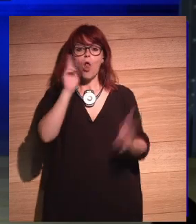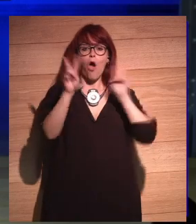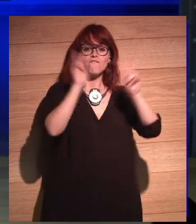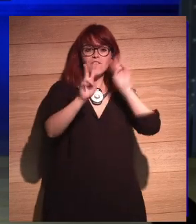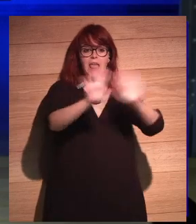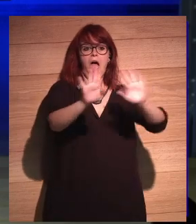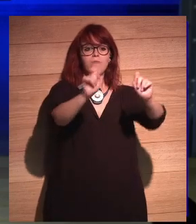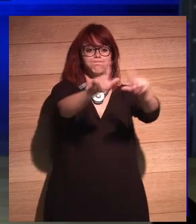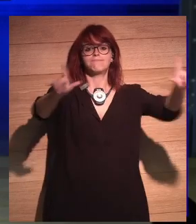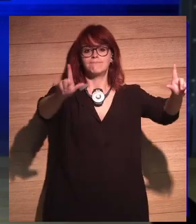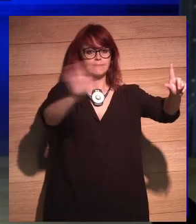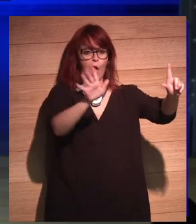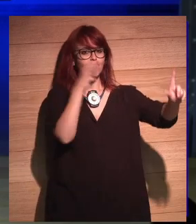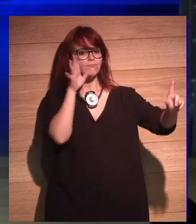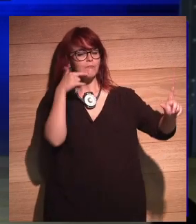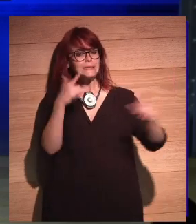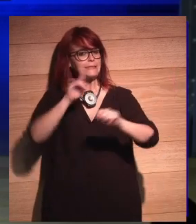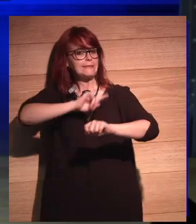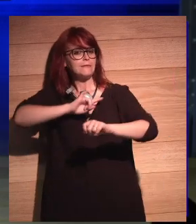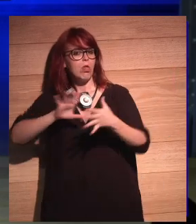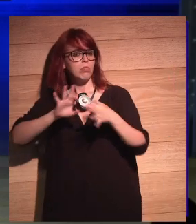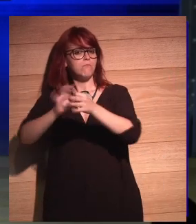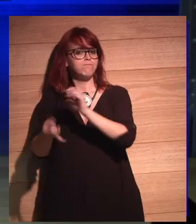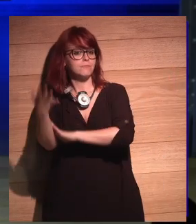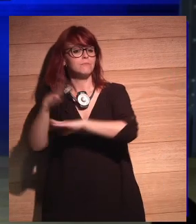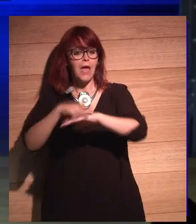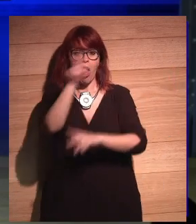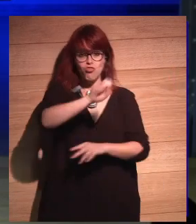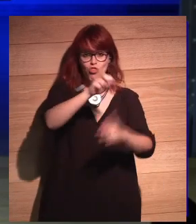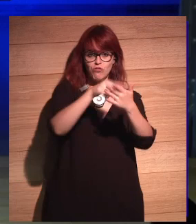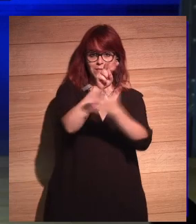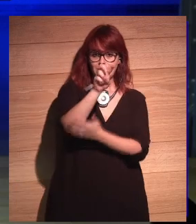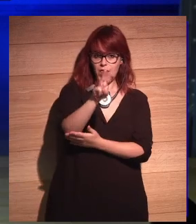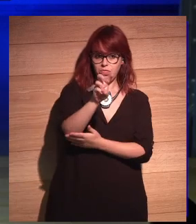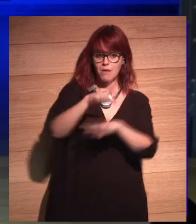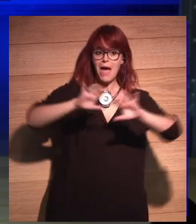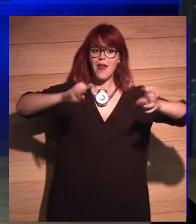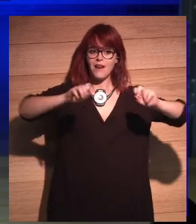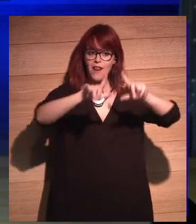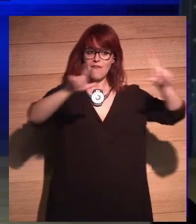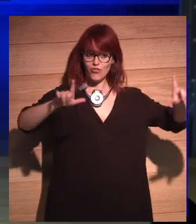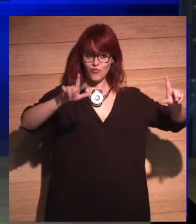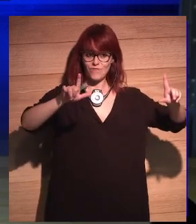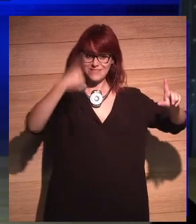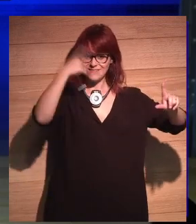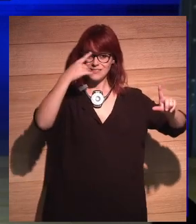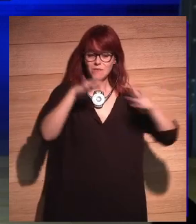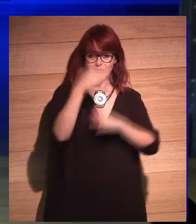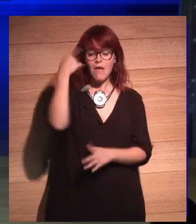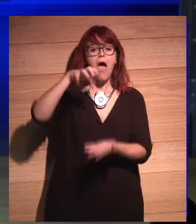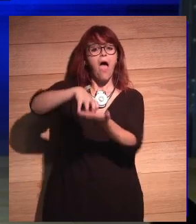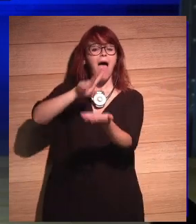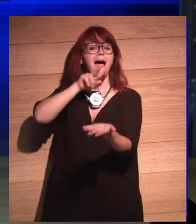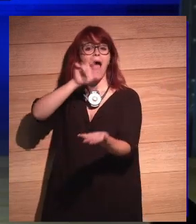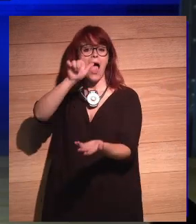solamente una pantalla. Entonces, en el año 2013 utilizamos esta radio. ¿Os acordáis de Alexa? Sabéis lo que es